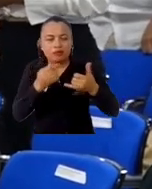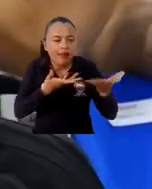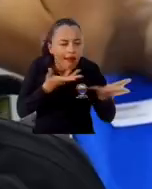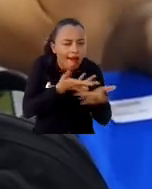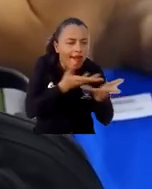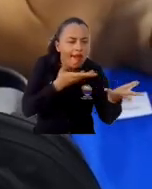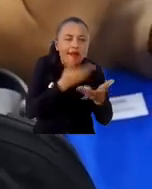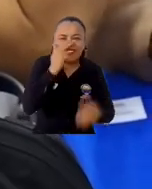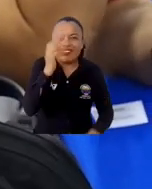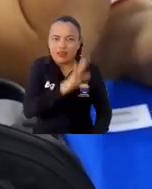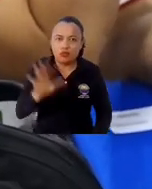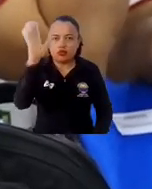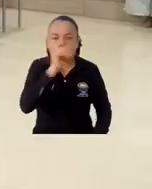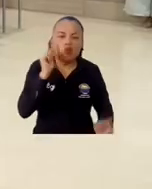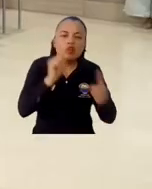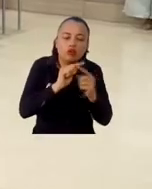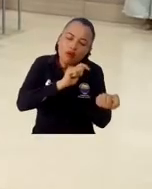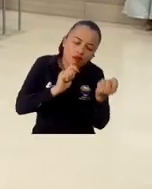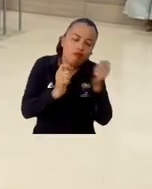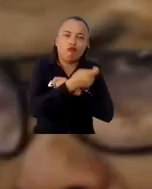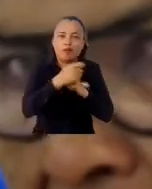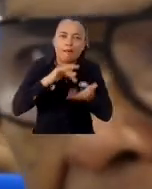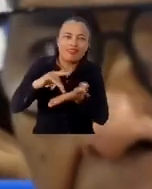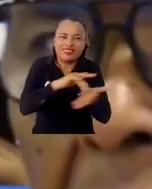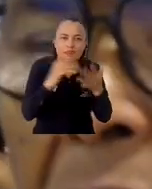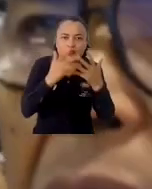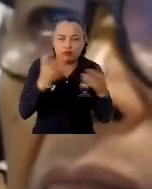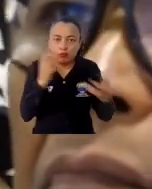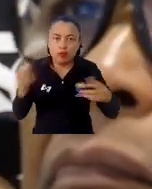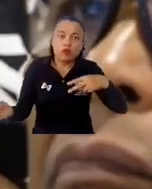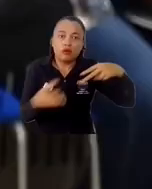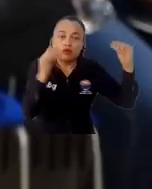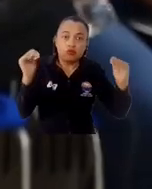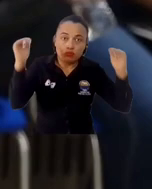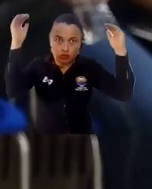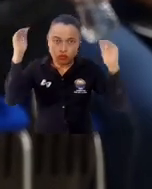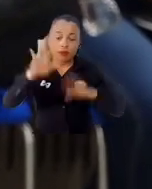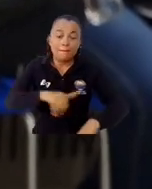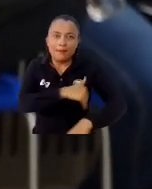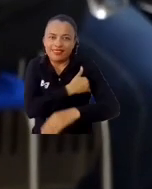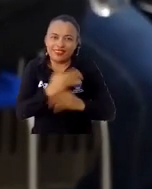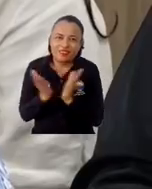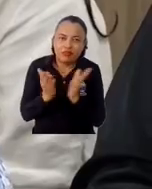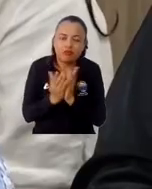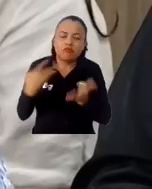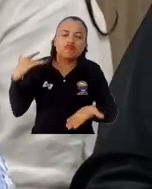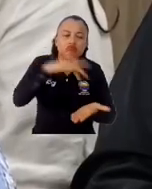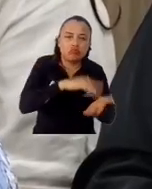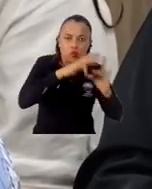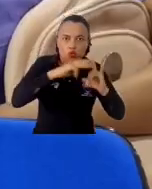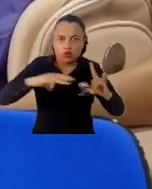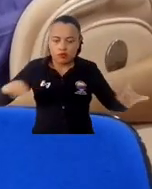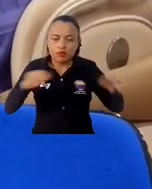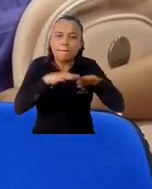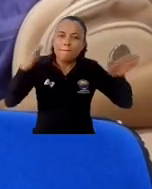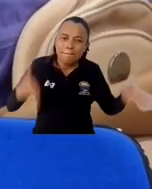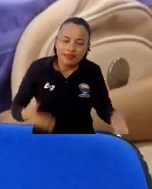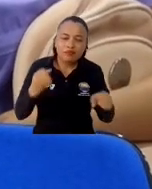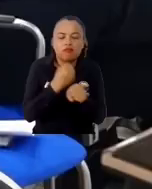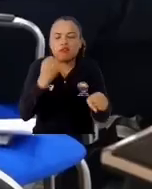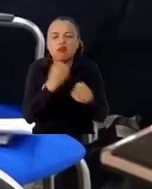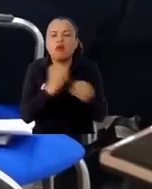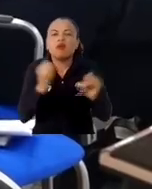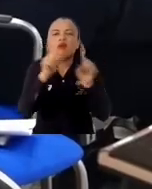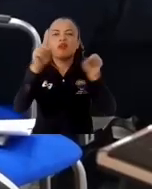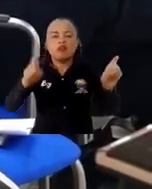En un recorrido nacional de concertación que busca realizar una reforma participativa del sistema educativo superior, el Ministerio de Educación llegó